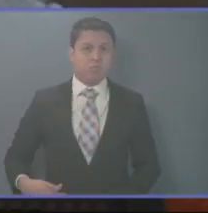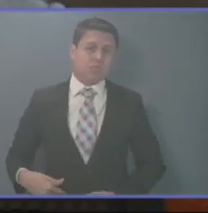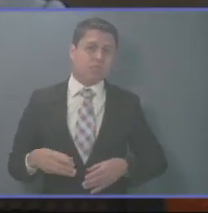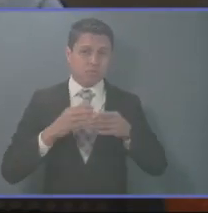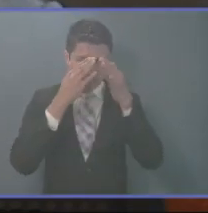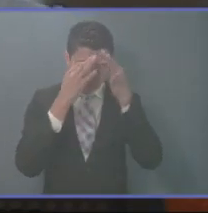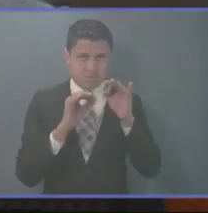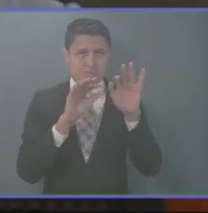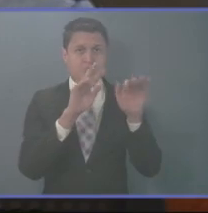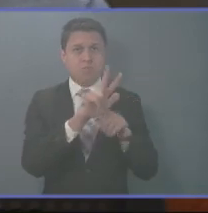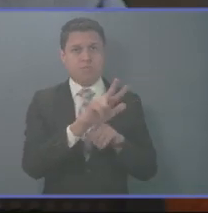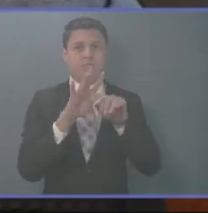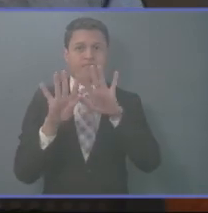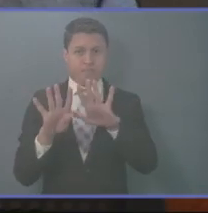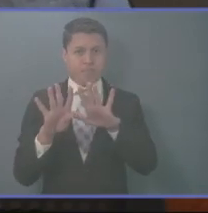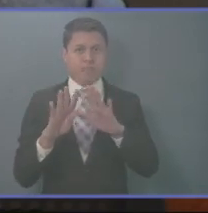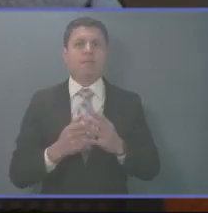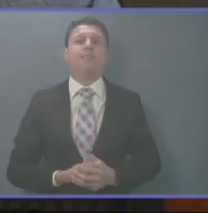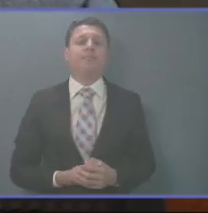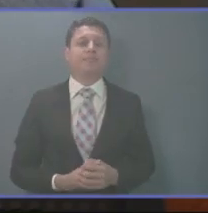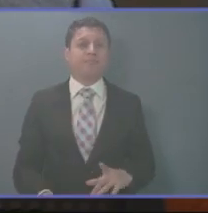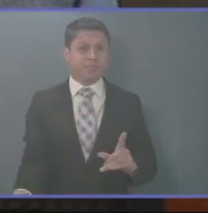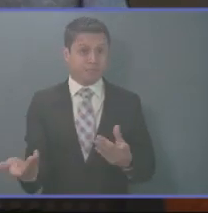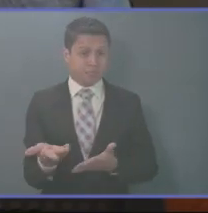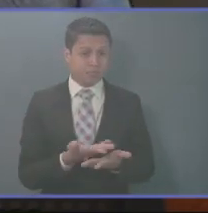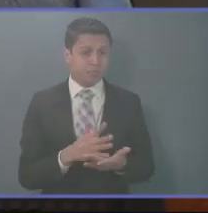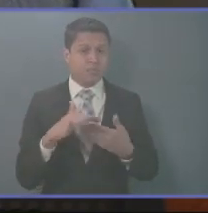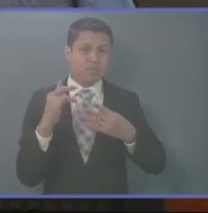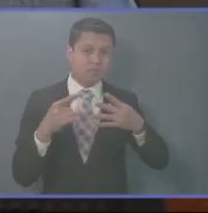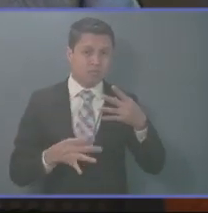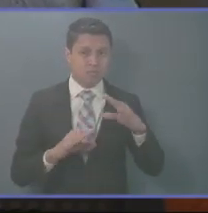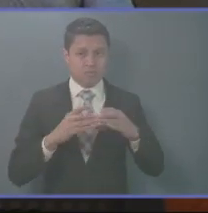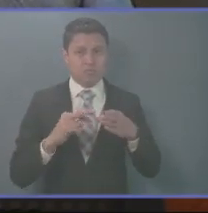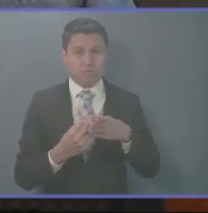número 39 y su correspondiente proyecto de decreto de la Comisión de Obras Públicas